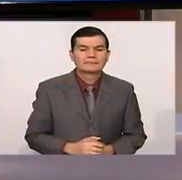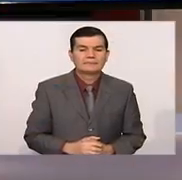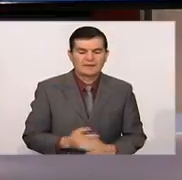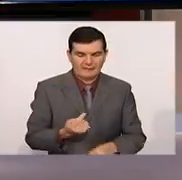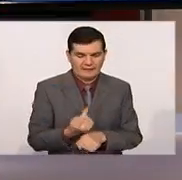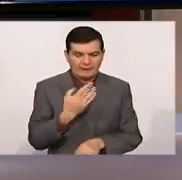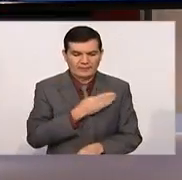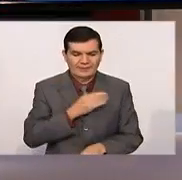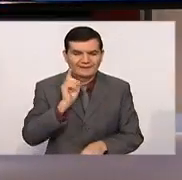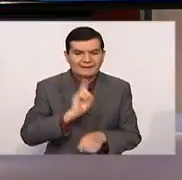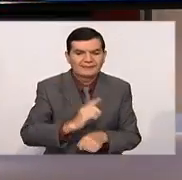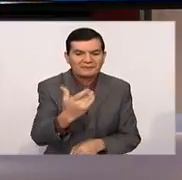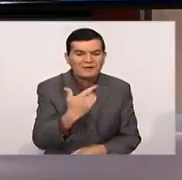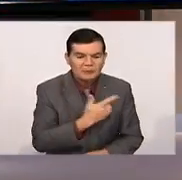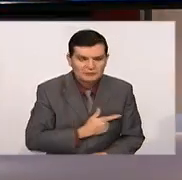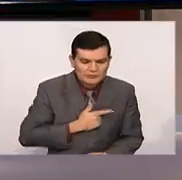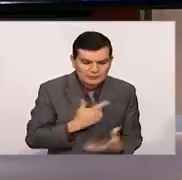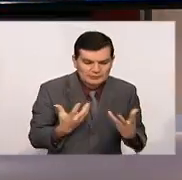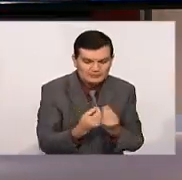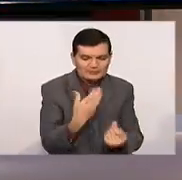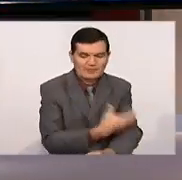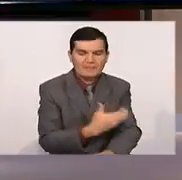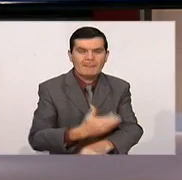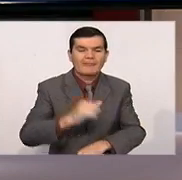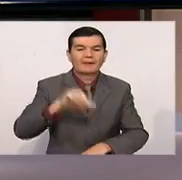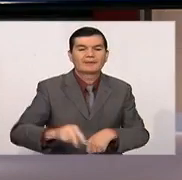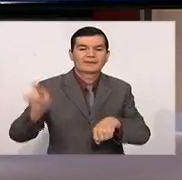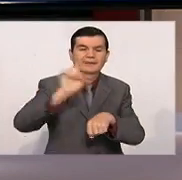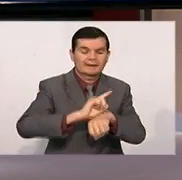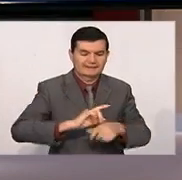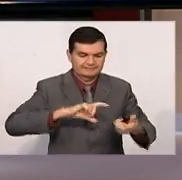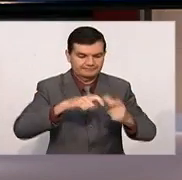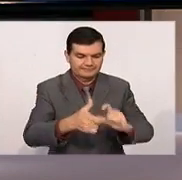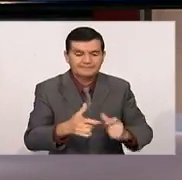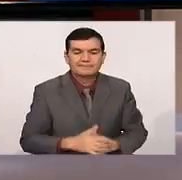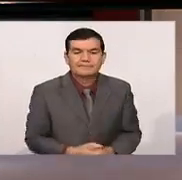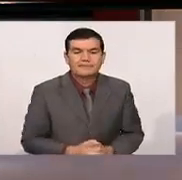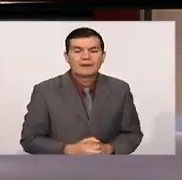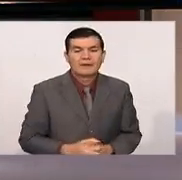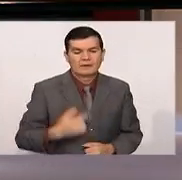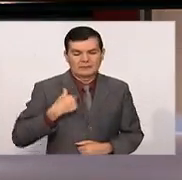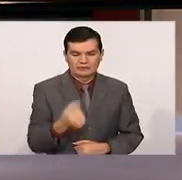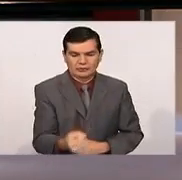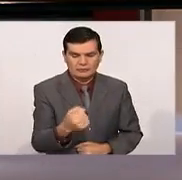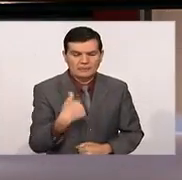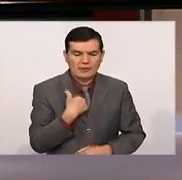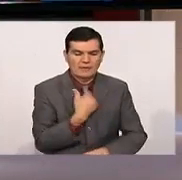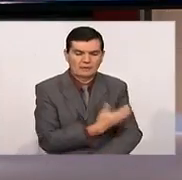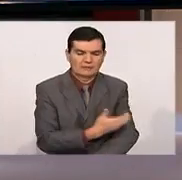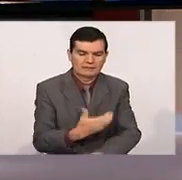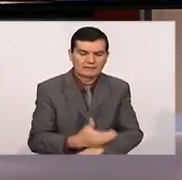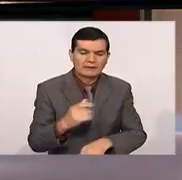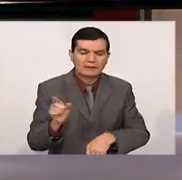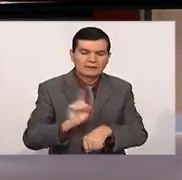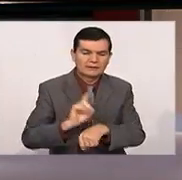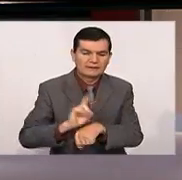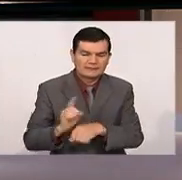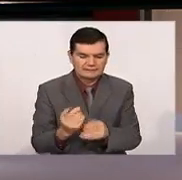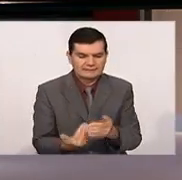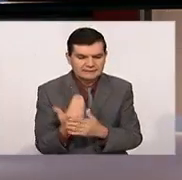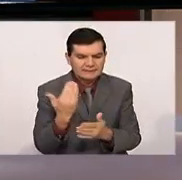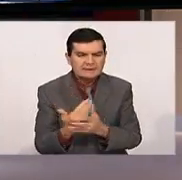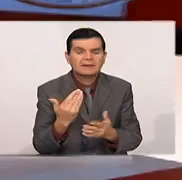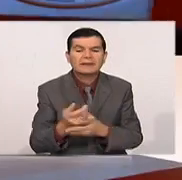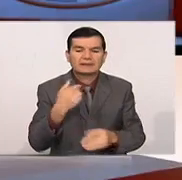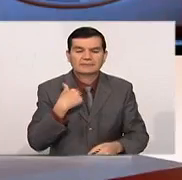¿Qué tal? Muy buenos días. Qué gusto que nos acompañe en una edición más de México al Día. Saludo con mucho gusto, como cada mañana, a Omar Cepeda. ¿Cómo